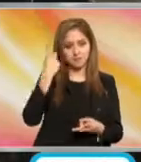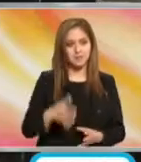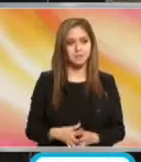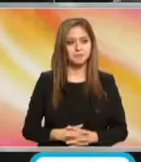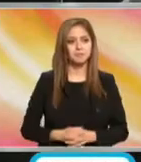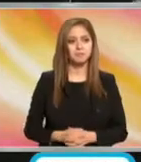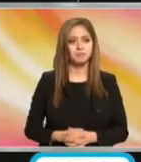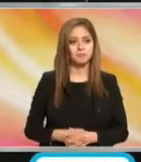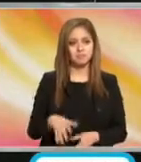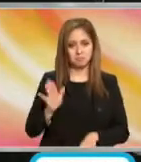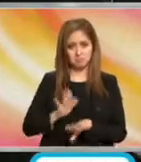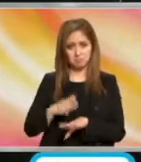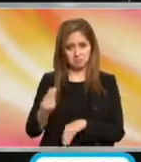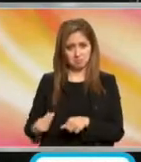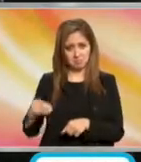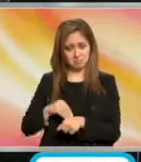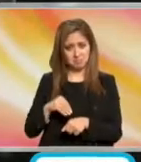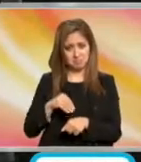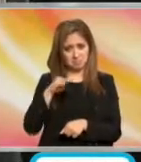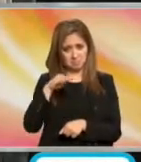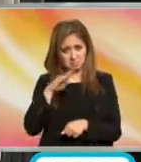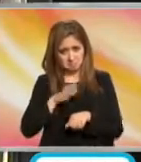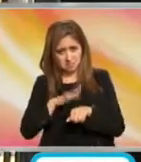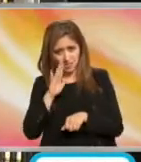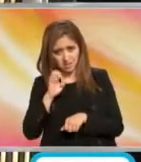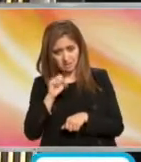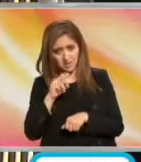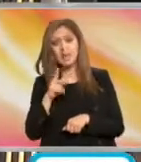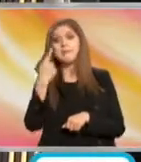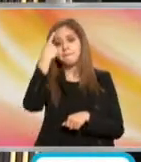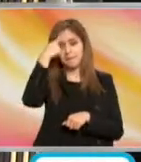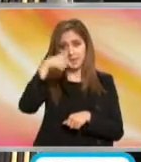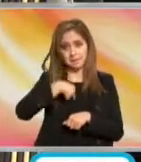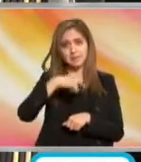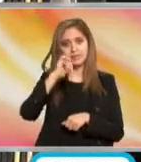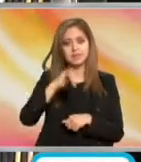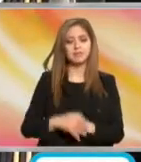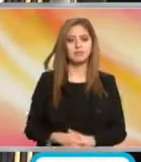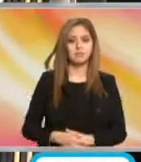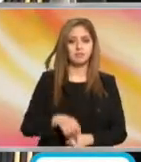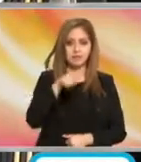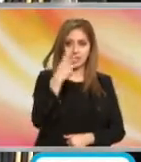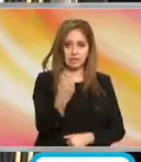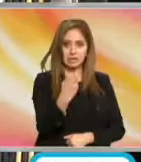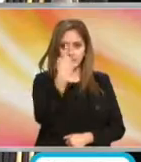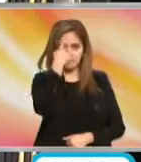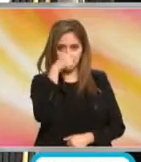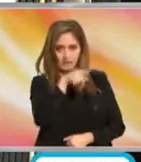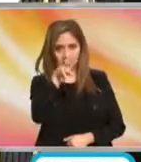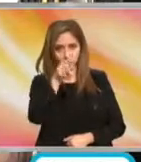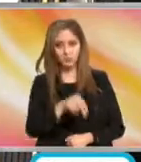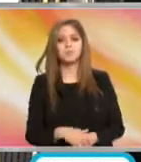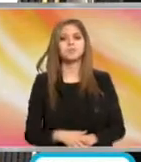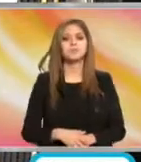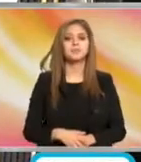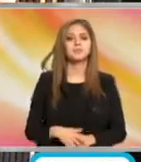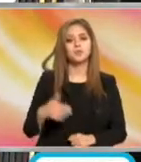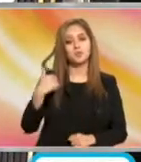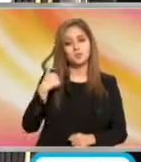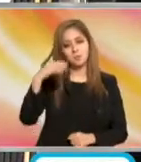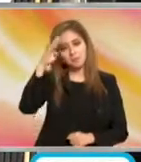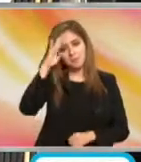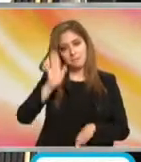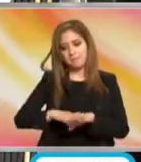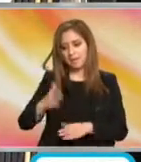más espinacas? Sí, ¿verdad? Vamos Si es, a ponerle... si es para mí, sí póngale más. Ese no es tuyo, Humberto. Si es para mí, yo creo que échale como media